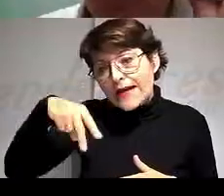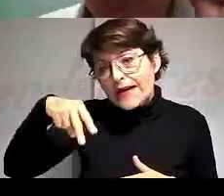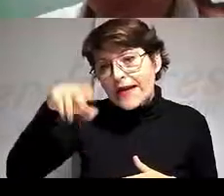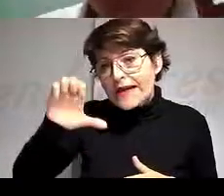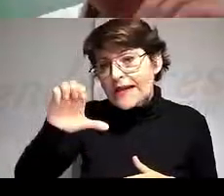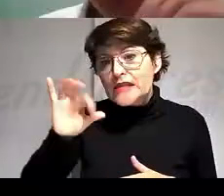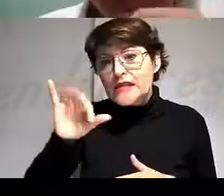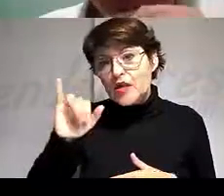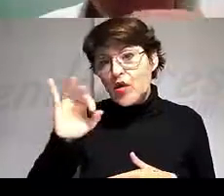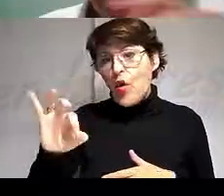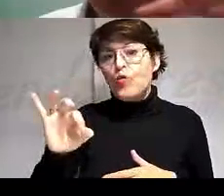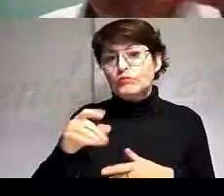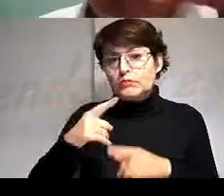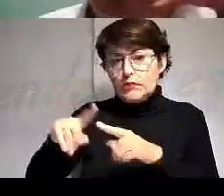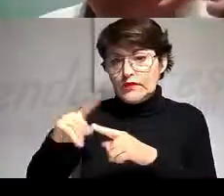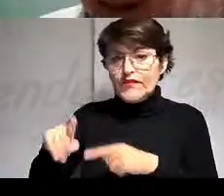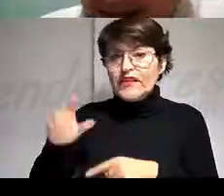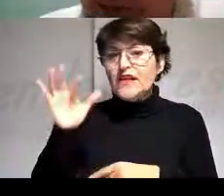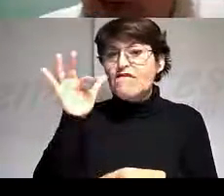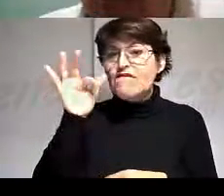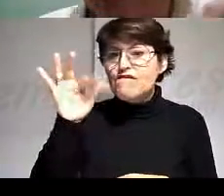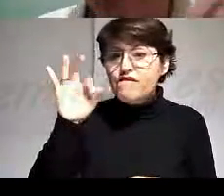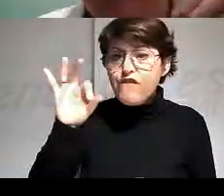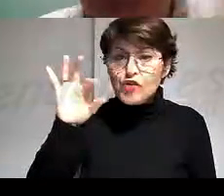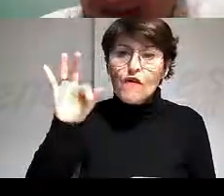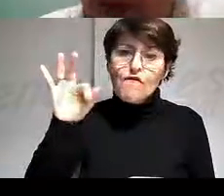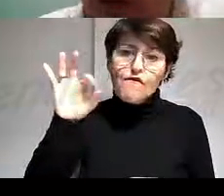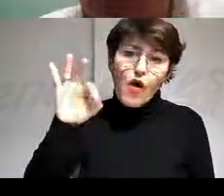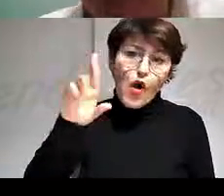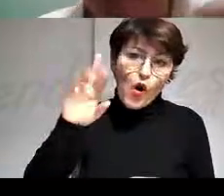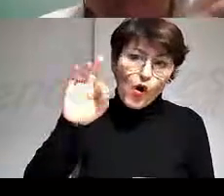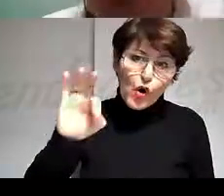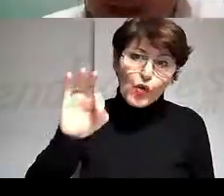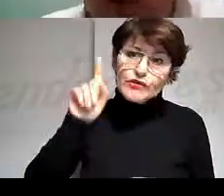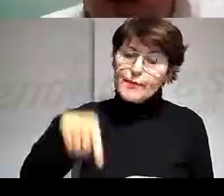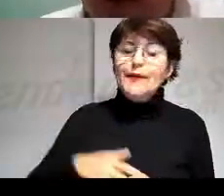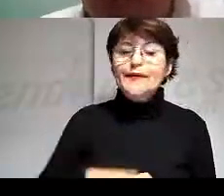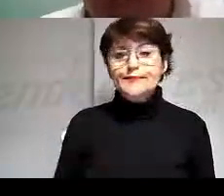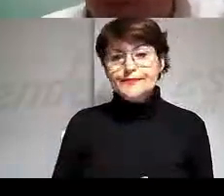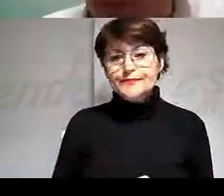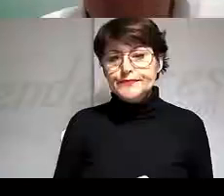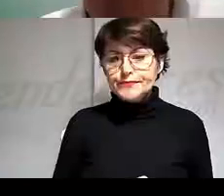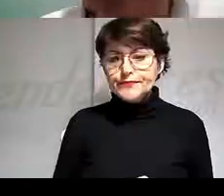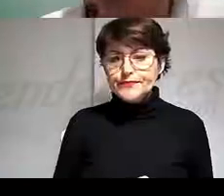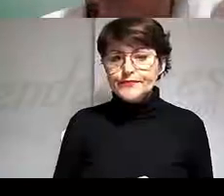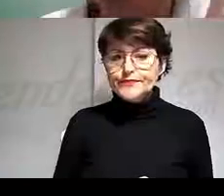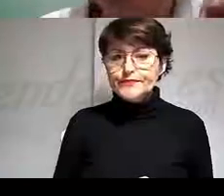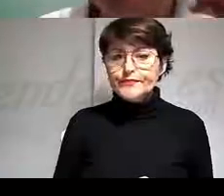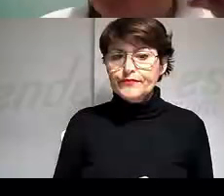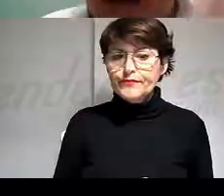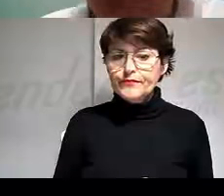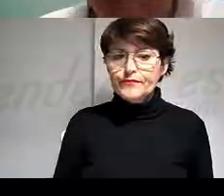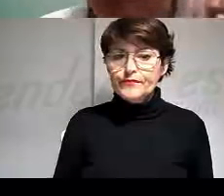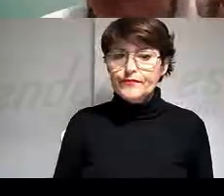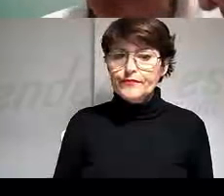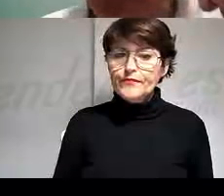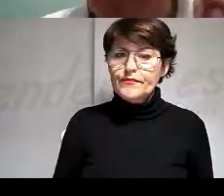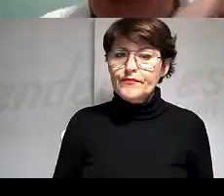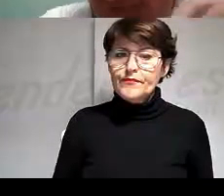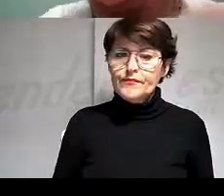fundamentalmente. Por lo tanto, para que el calcio que entra, el magnesio que entra y el fosfato que entra, el fósforo que entra,